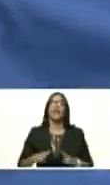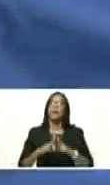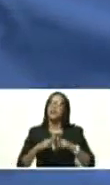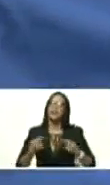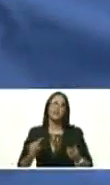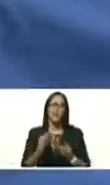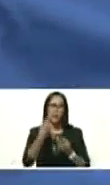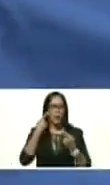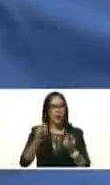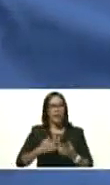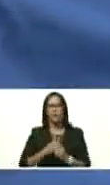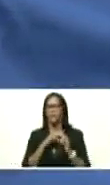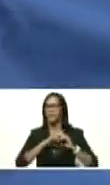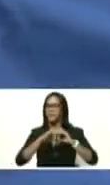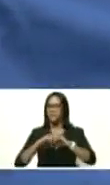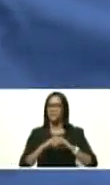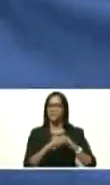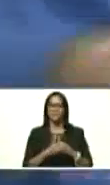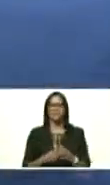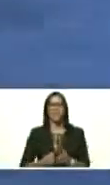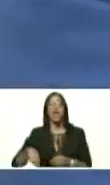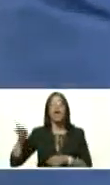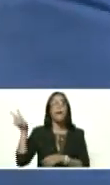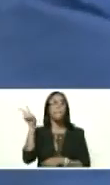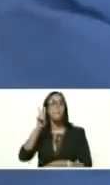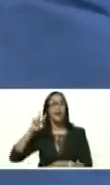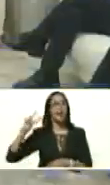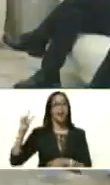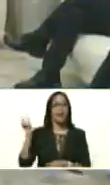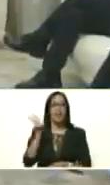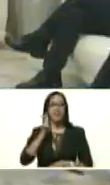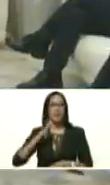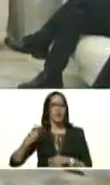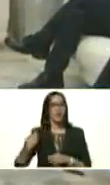vive mi amor, en Venezuela.